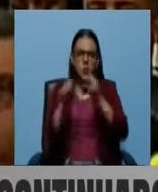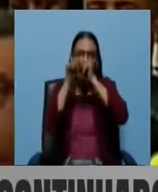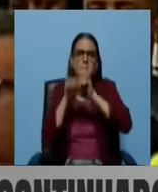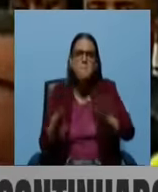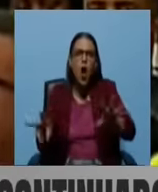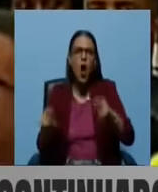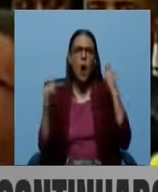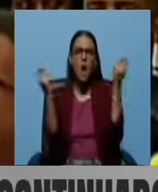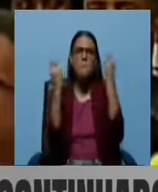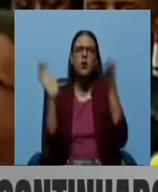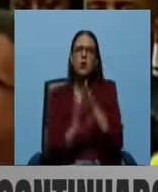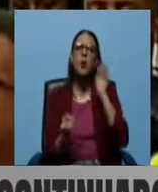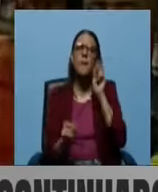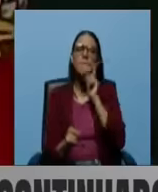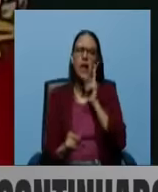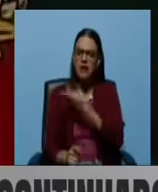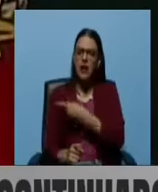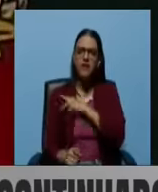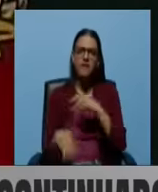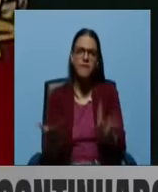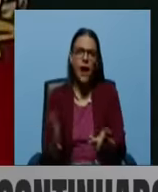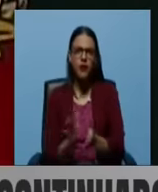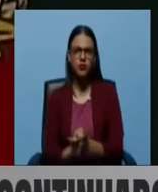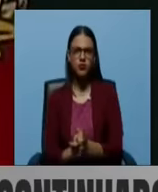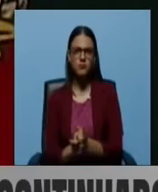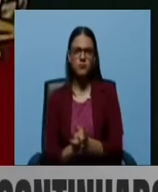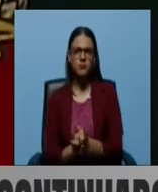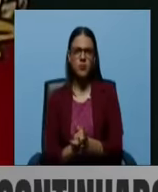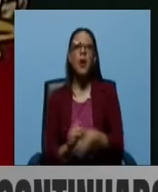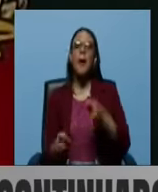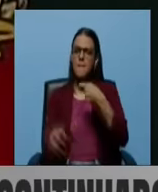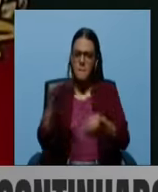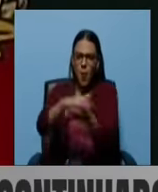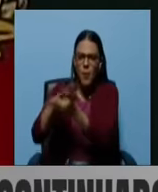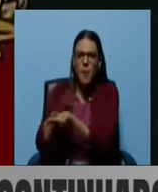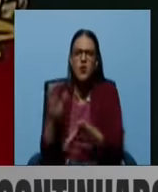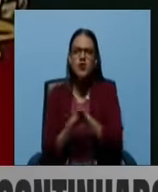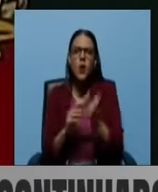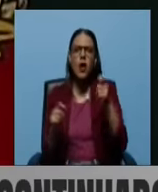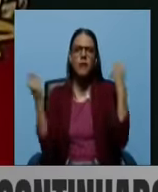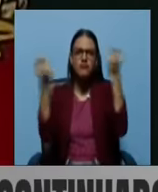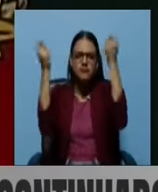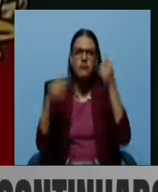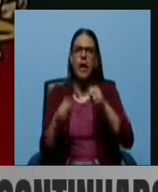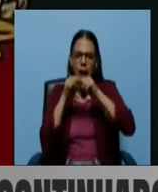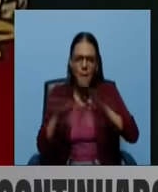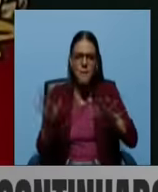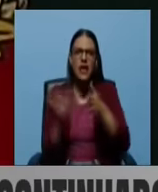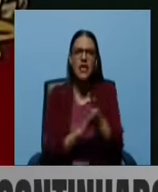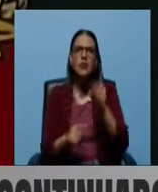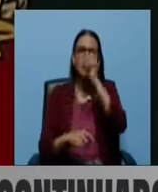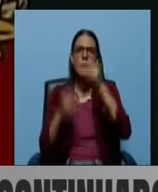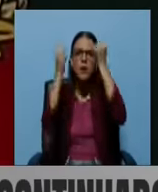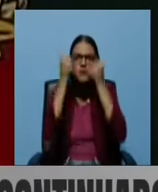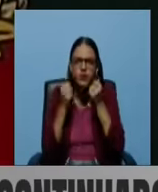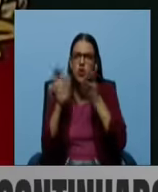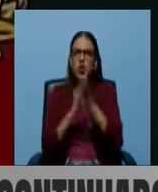opinadores mediáticos. El pago de campañas de mercenarios de la comunicación,